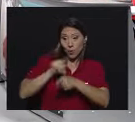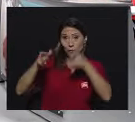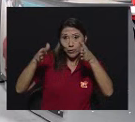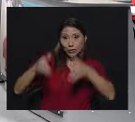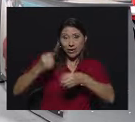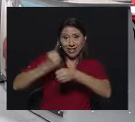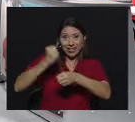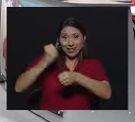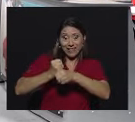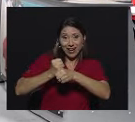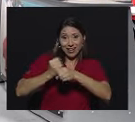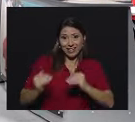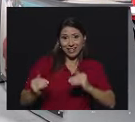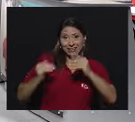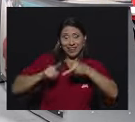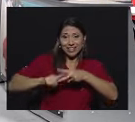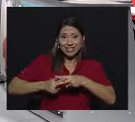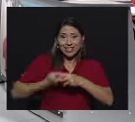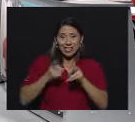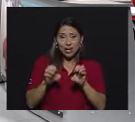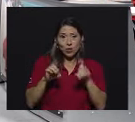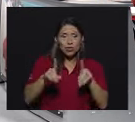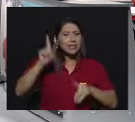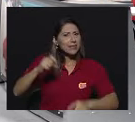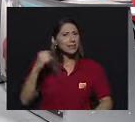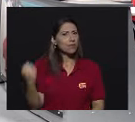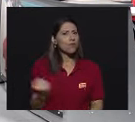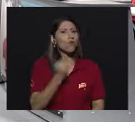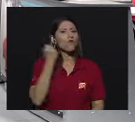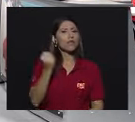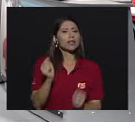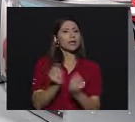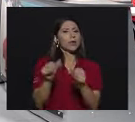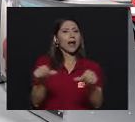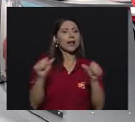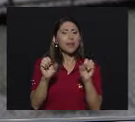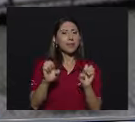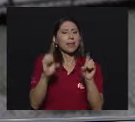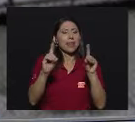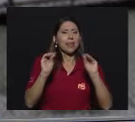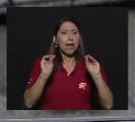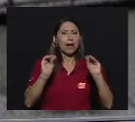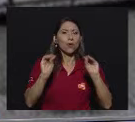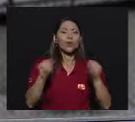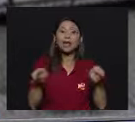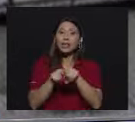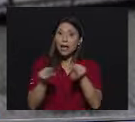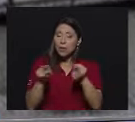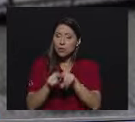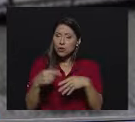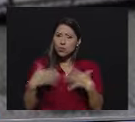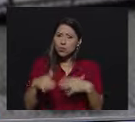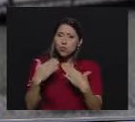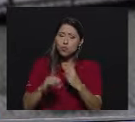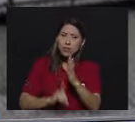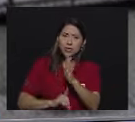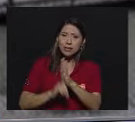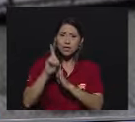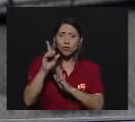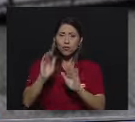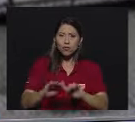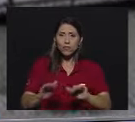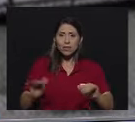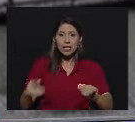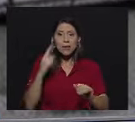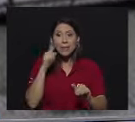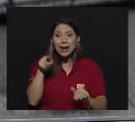en estos niveles iniciales de la educación debe ser muy fuerte en el componente pedagógico, debe también ser muy fuerte en el componente de desarrollo